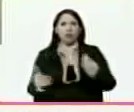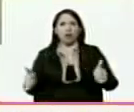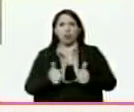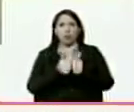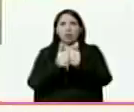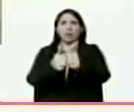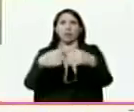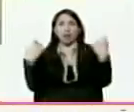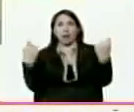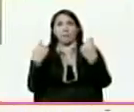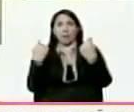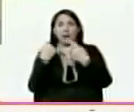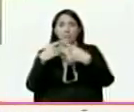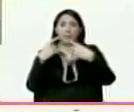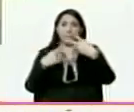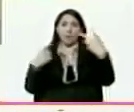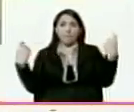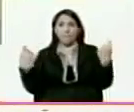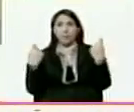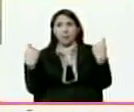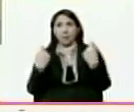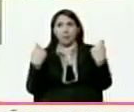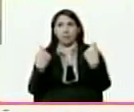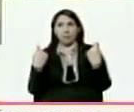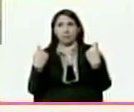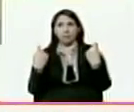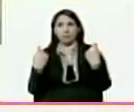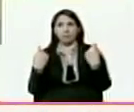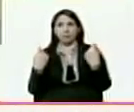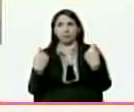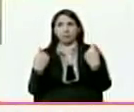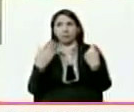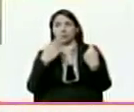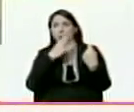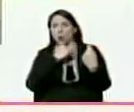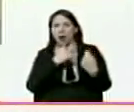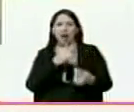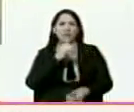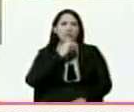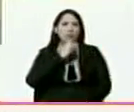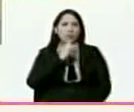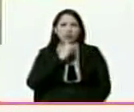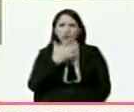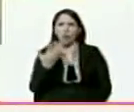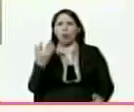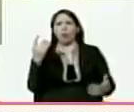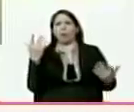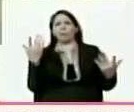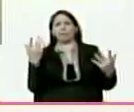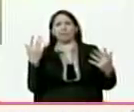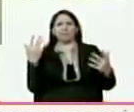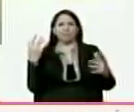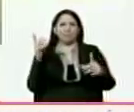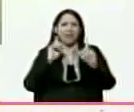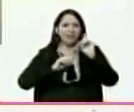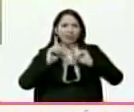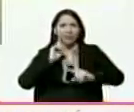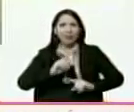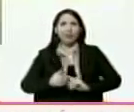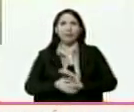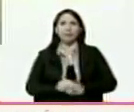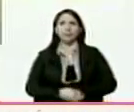campaña o muchas campañas de desinformativa, muchas campañas de mentiras para